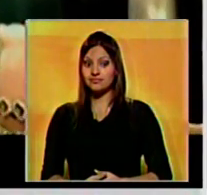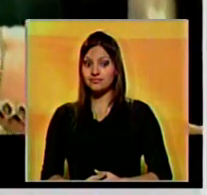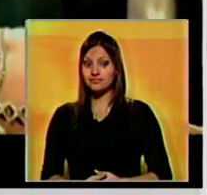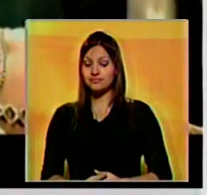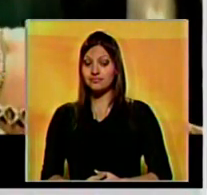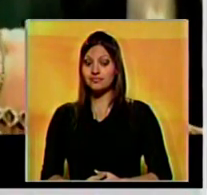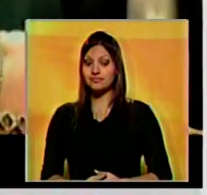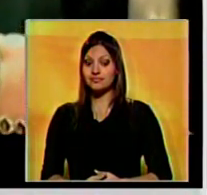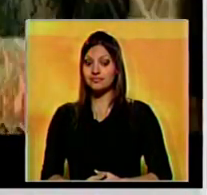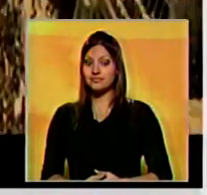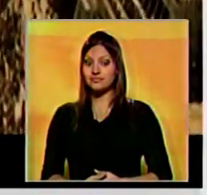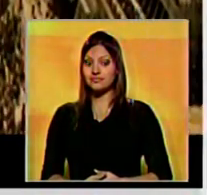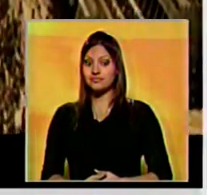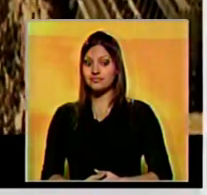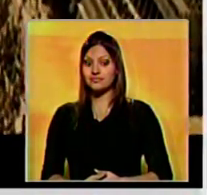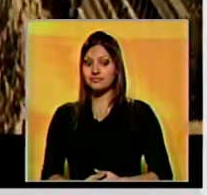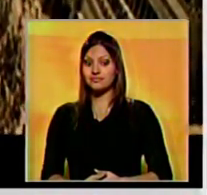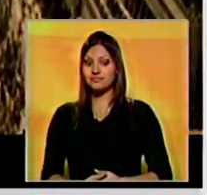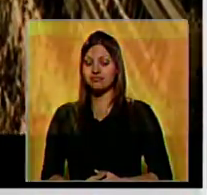War.